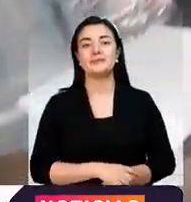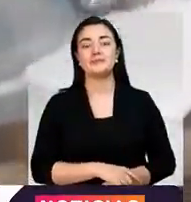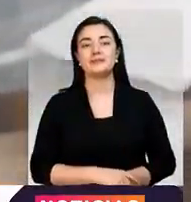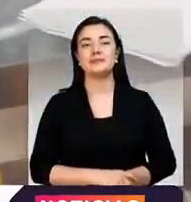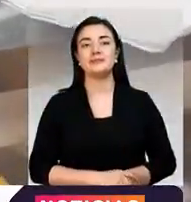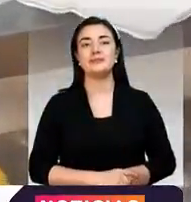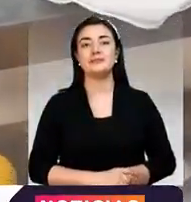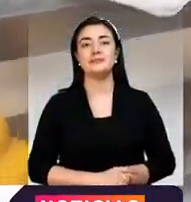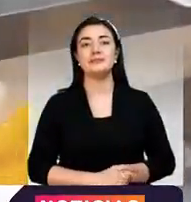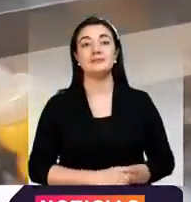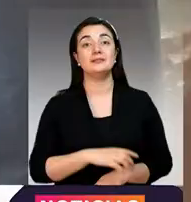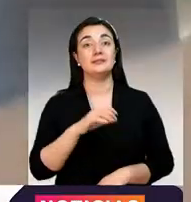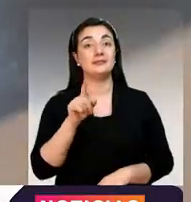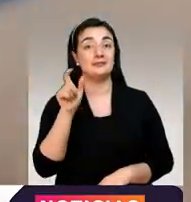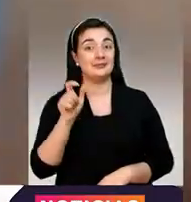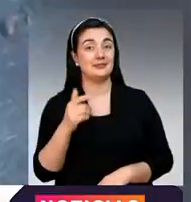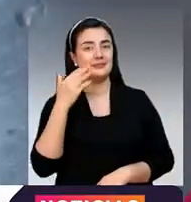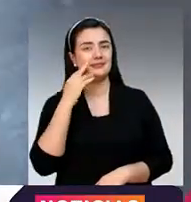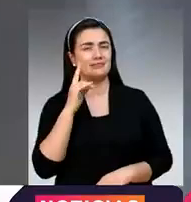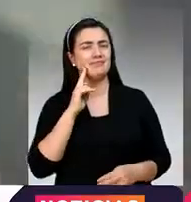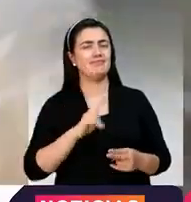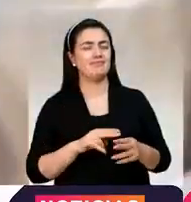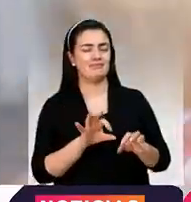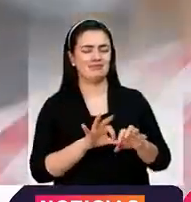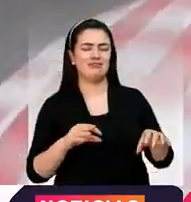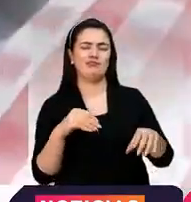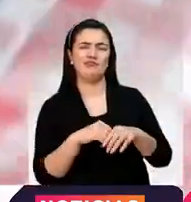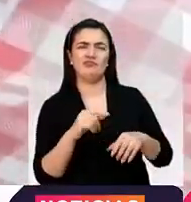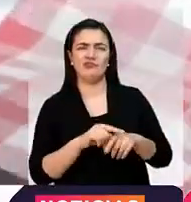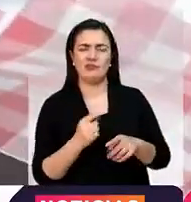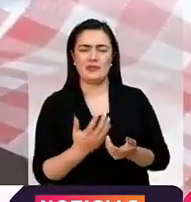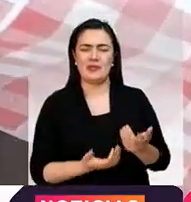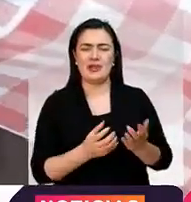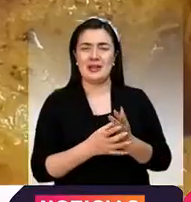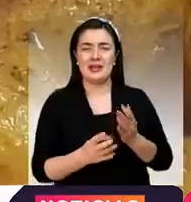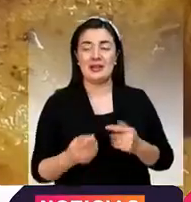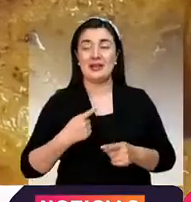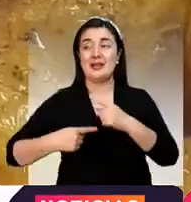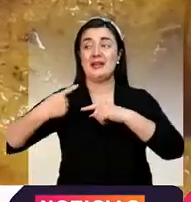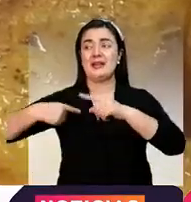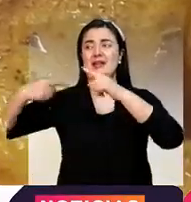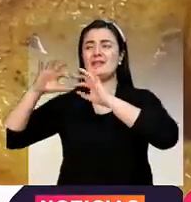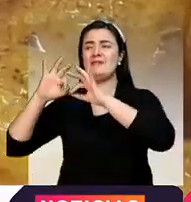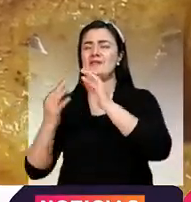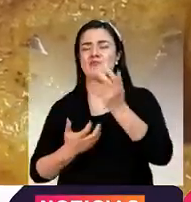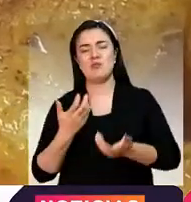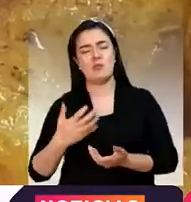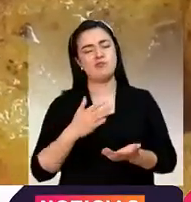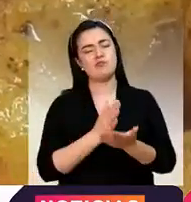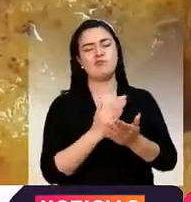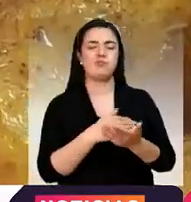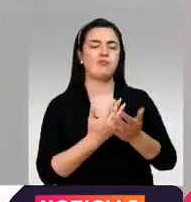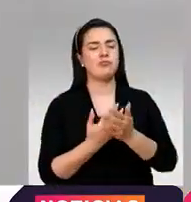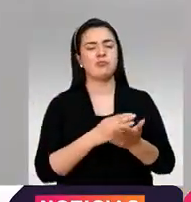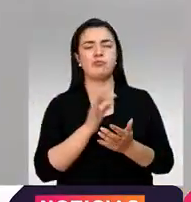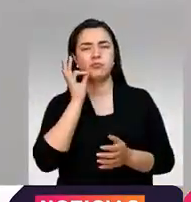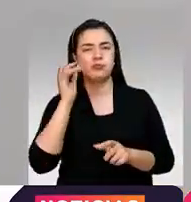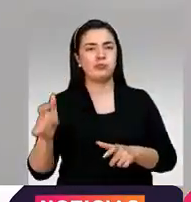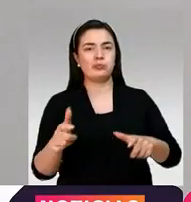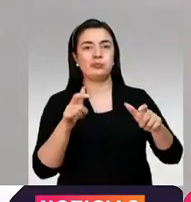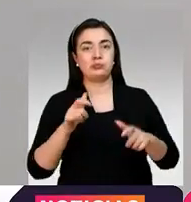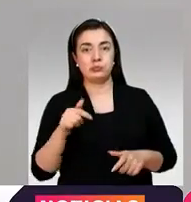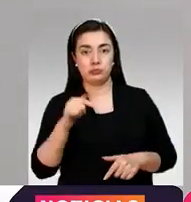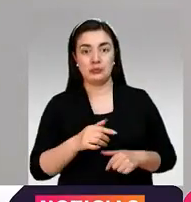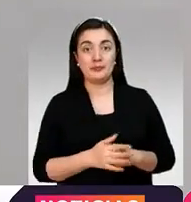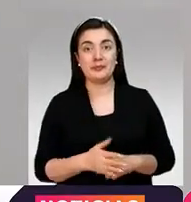Alguien que conoce bien de la fritanga es Estela Gámez, quien aprendió de su bisabuela las técnicas de preparación de este plato bogotano. Desde que estaba